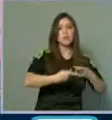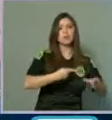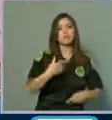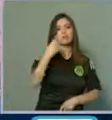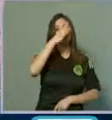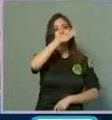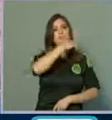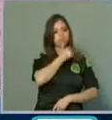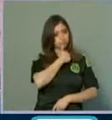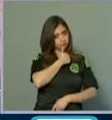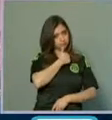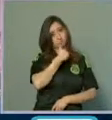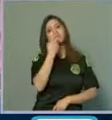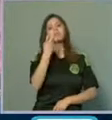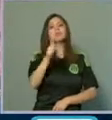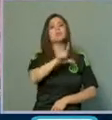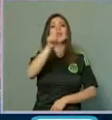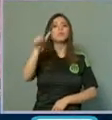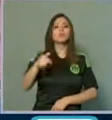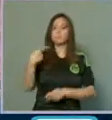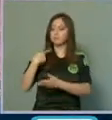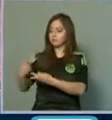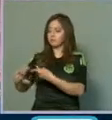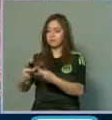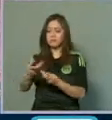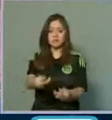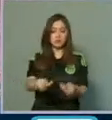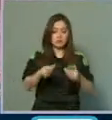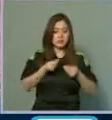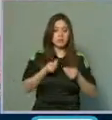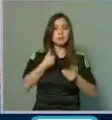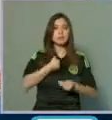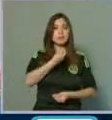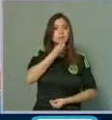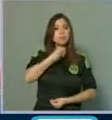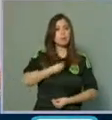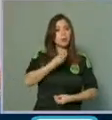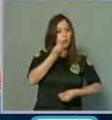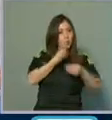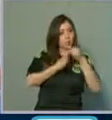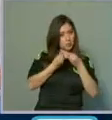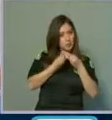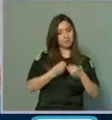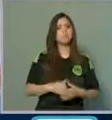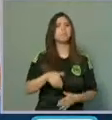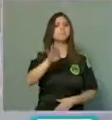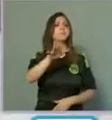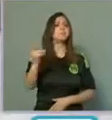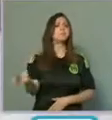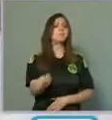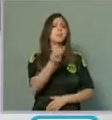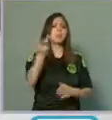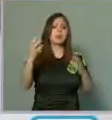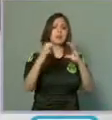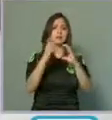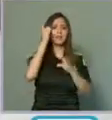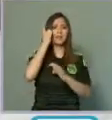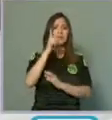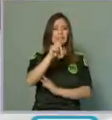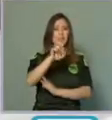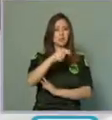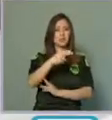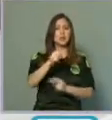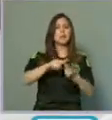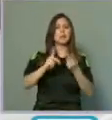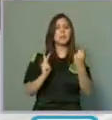en la masa y vámonos, ¿no? Y luego te la comes tú. Oye, Alicia, bien, platicabas tú ahora de la lechuga y de las verduras. ¿Cuál es el manejo o el tratamiento que hay que tener